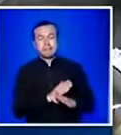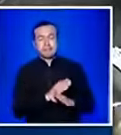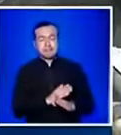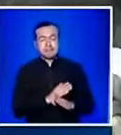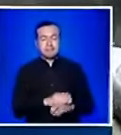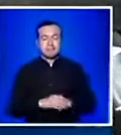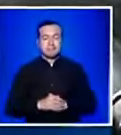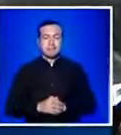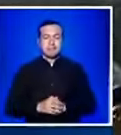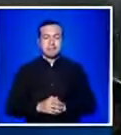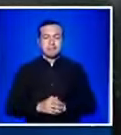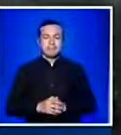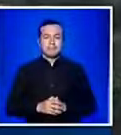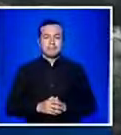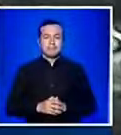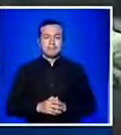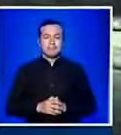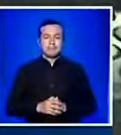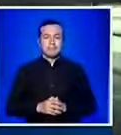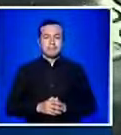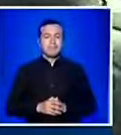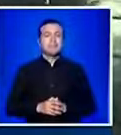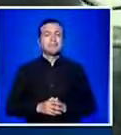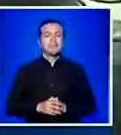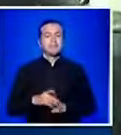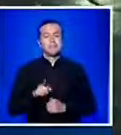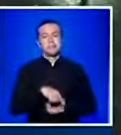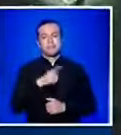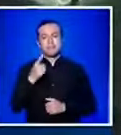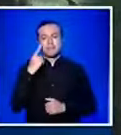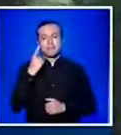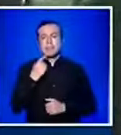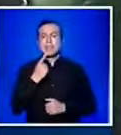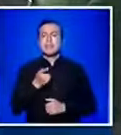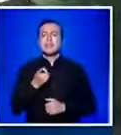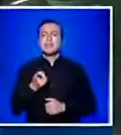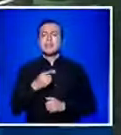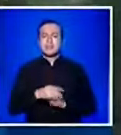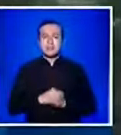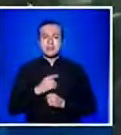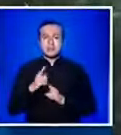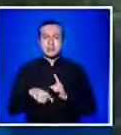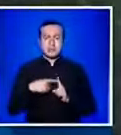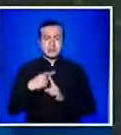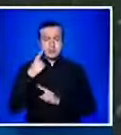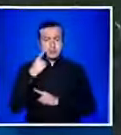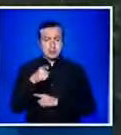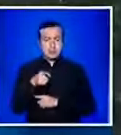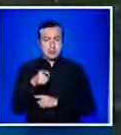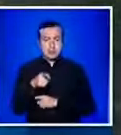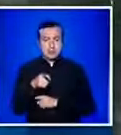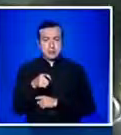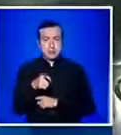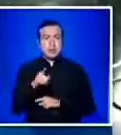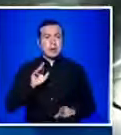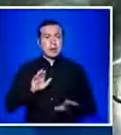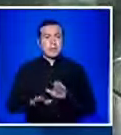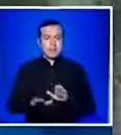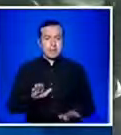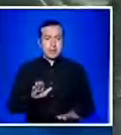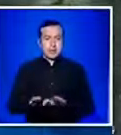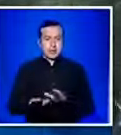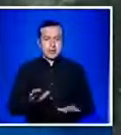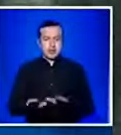país que está... Ahora también, Luis, me contaba usted que también tenemos, por ejemplo, el seguro de los pedales, que hay en